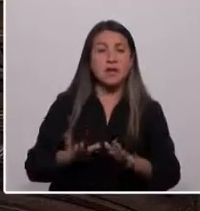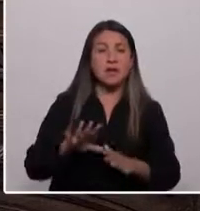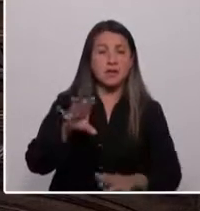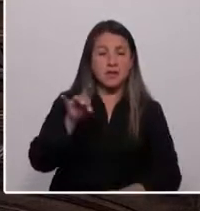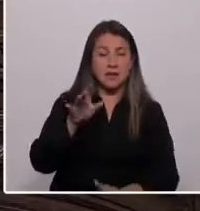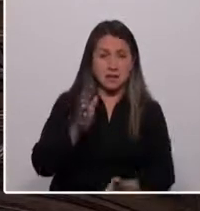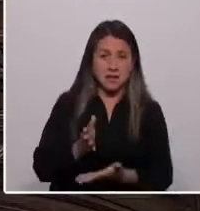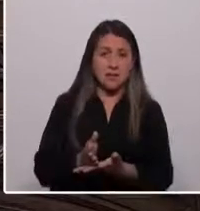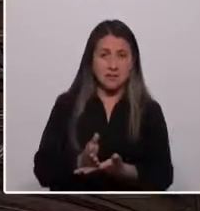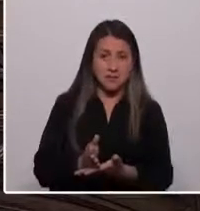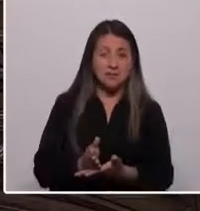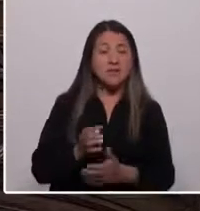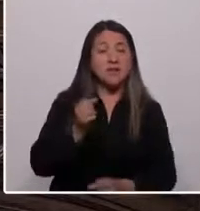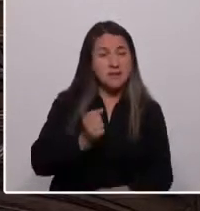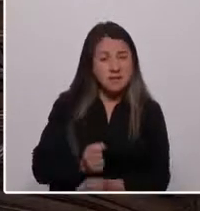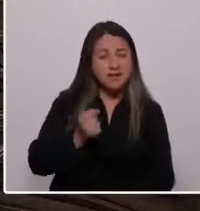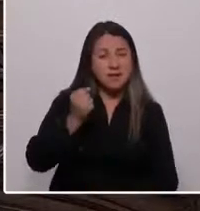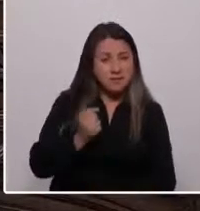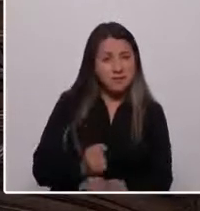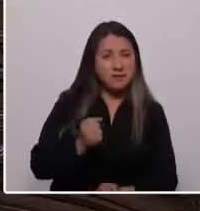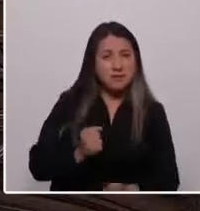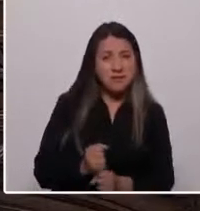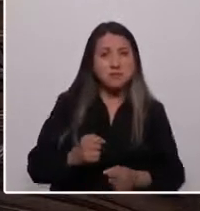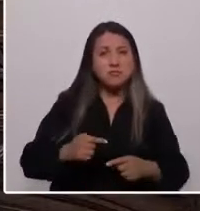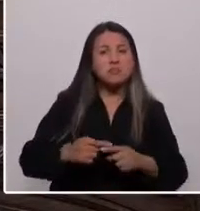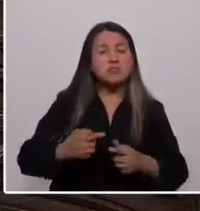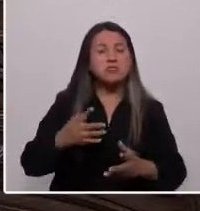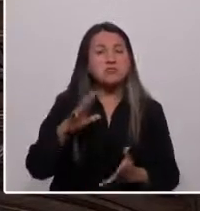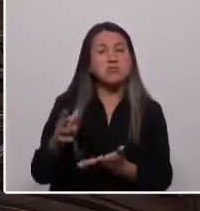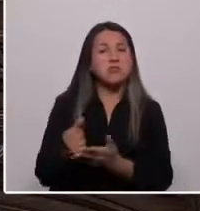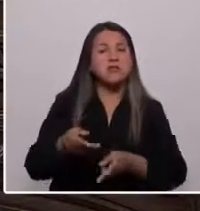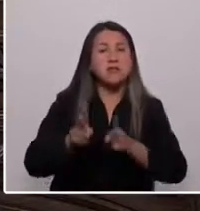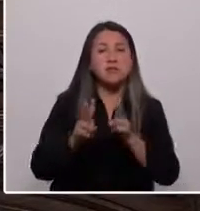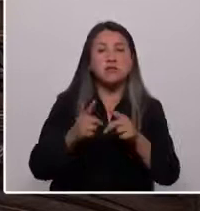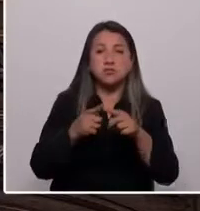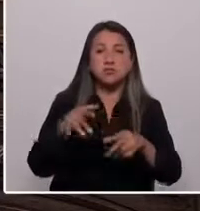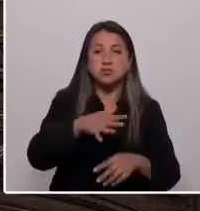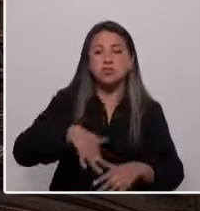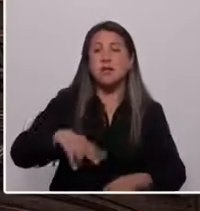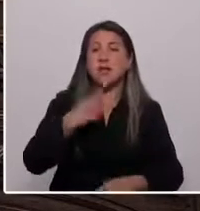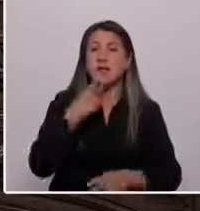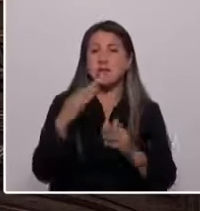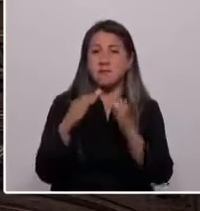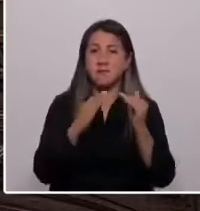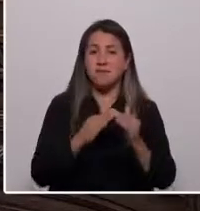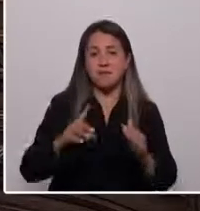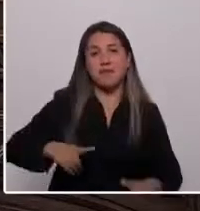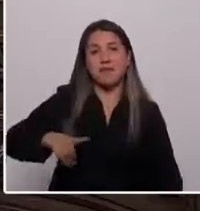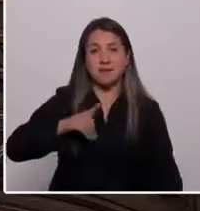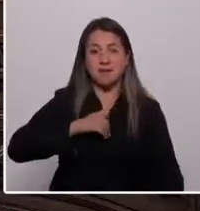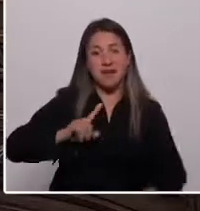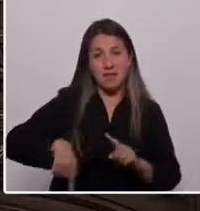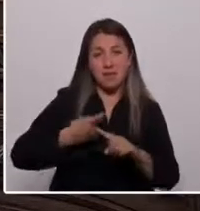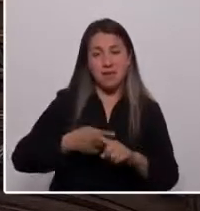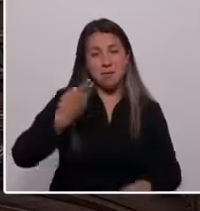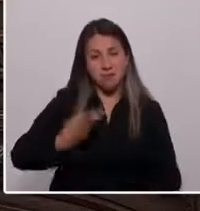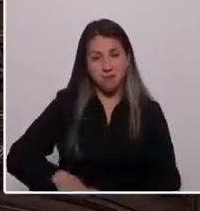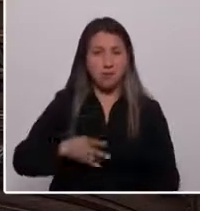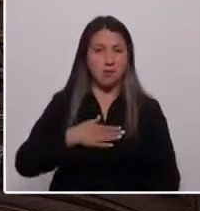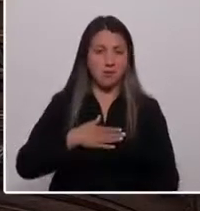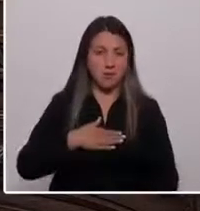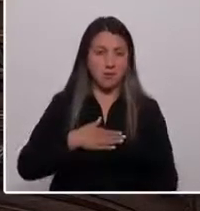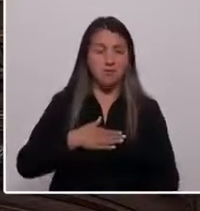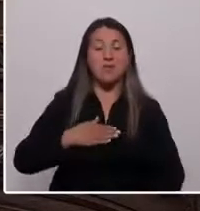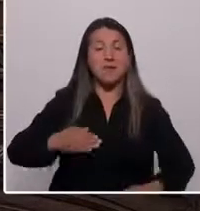trabajaré por un derecho social una vivienda digna y además propia derechos